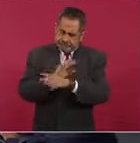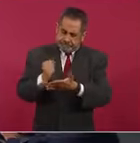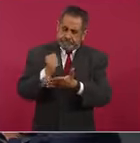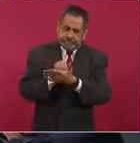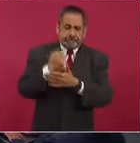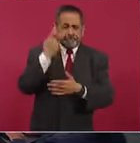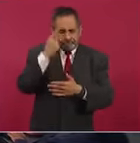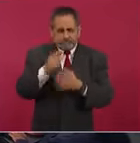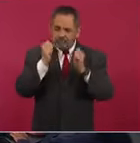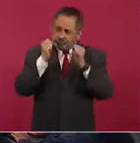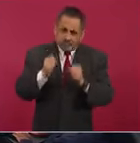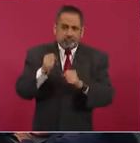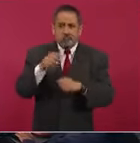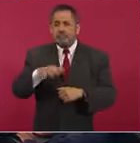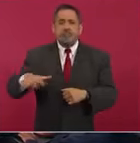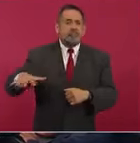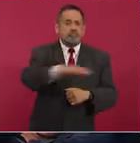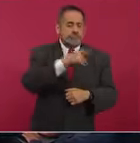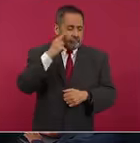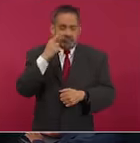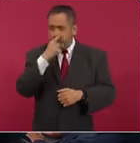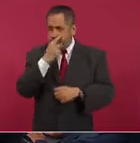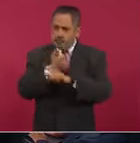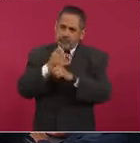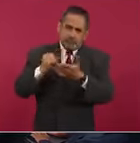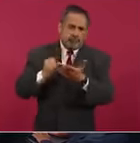la democracia en México.